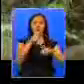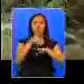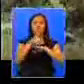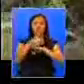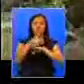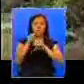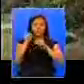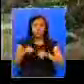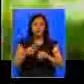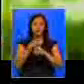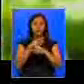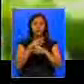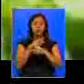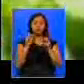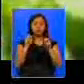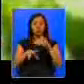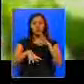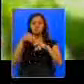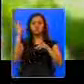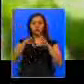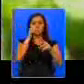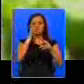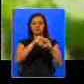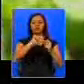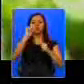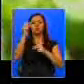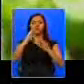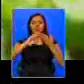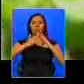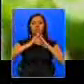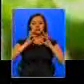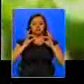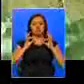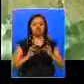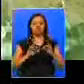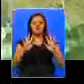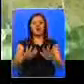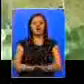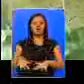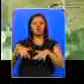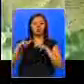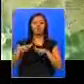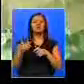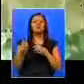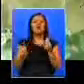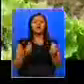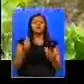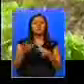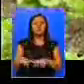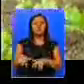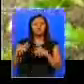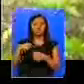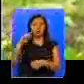que los productores están ya dispuestos a exportar a otras comunidades. El agricultor es tomado en cuenta, por lo menos en este